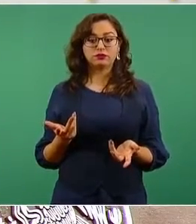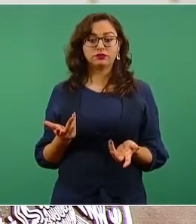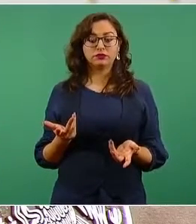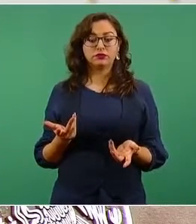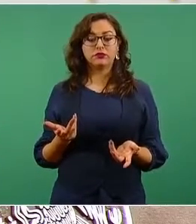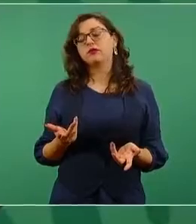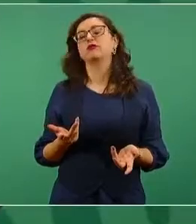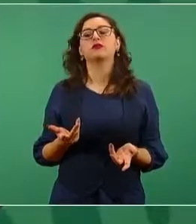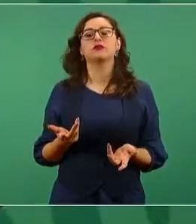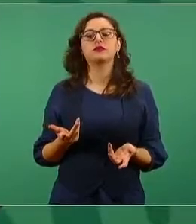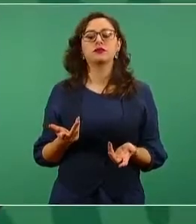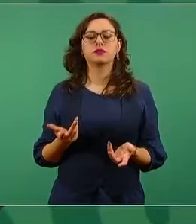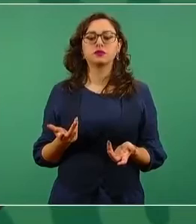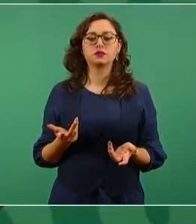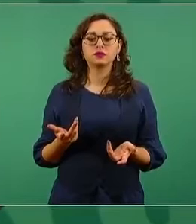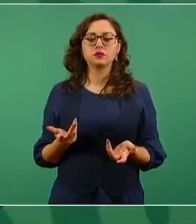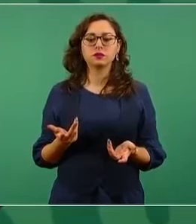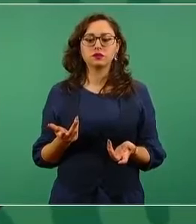Elaborar